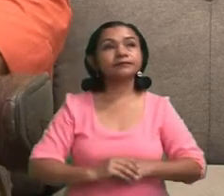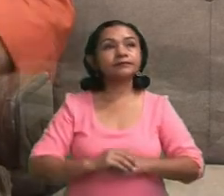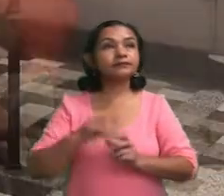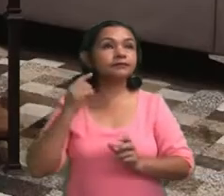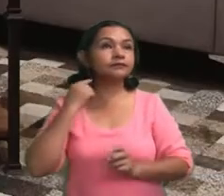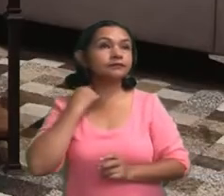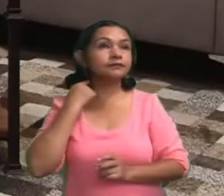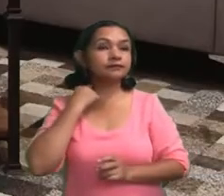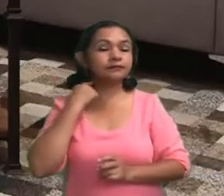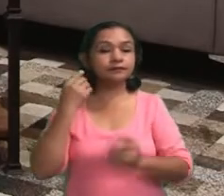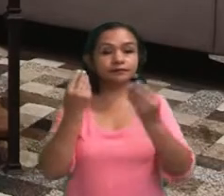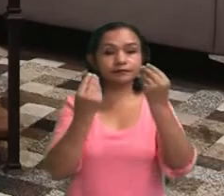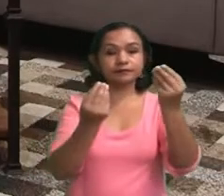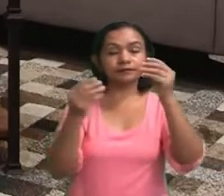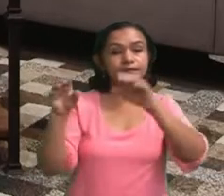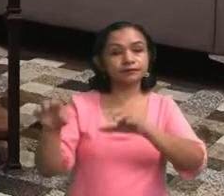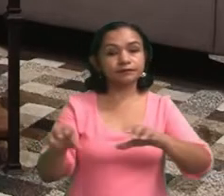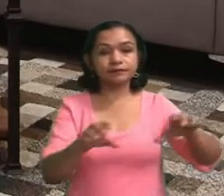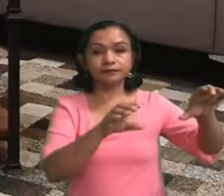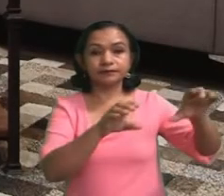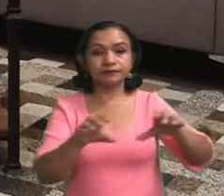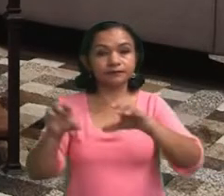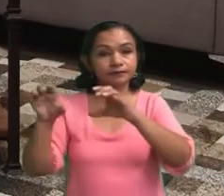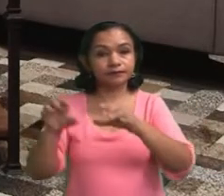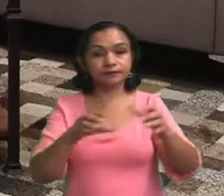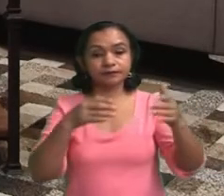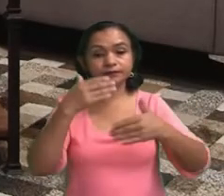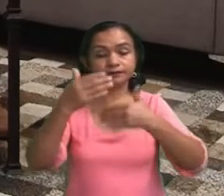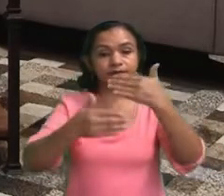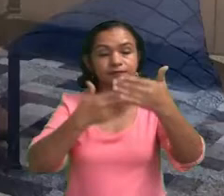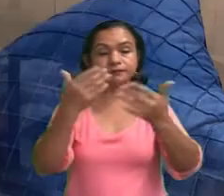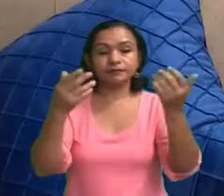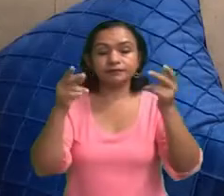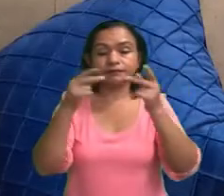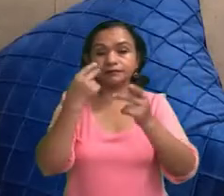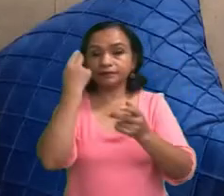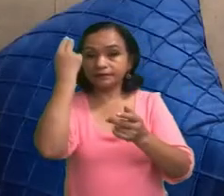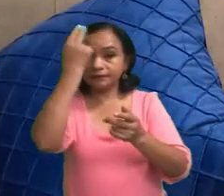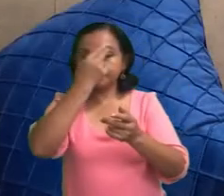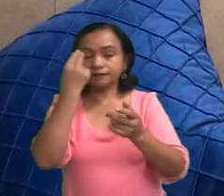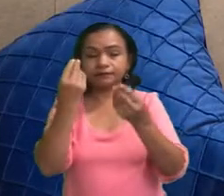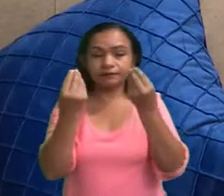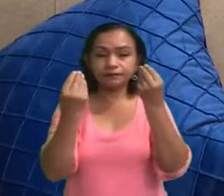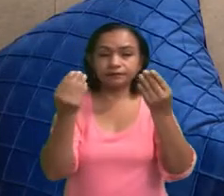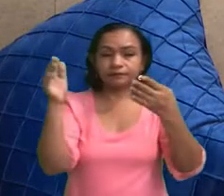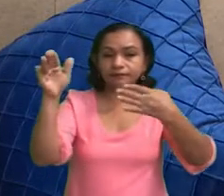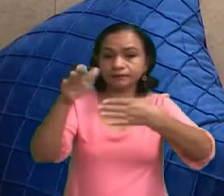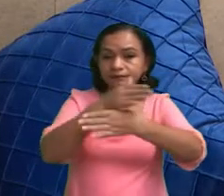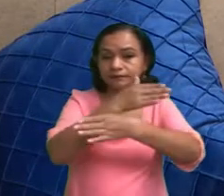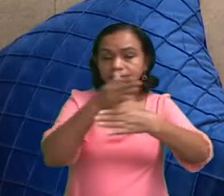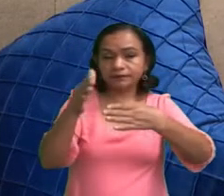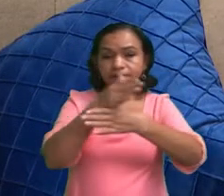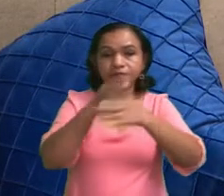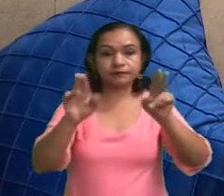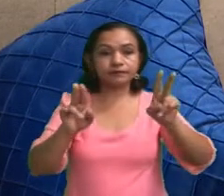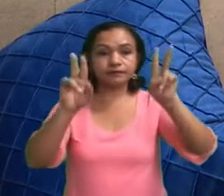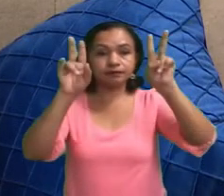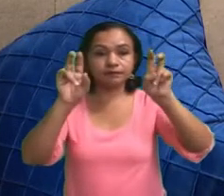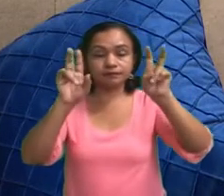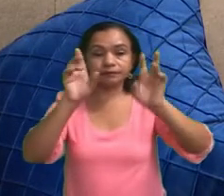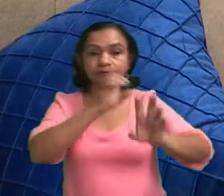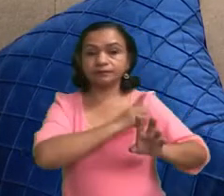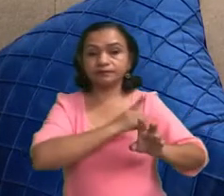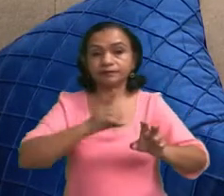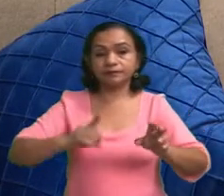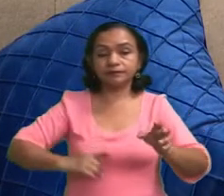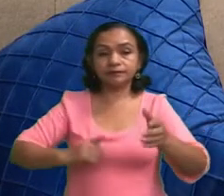también muchas actividades y también un proceso de consultas muy amplio. Dentro de esa dinámica, diputado, tenemos listos